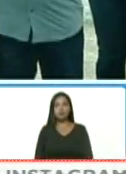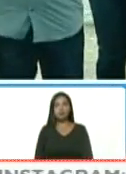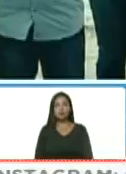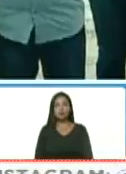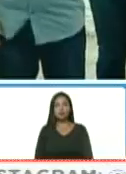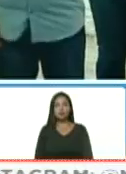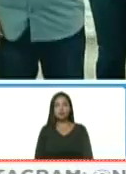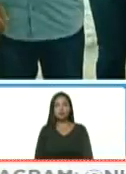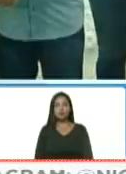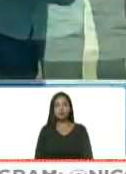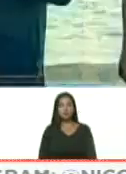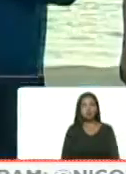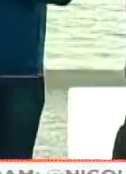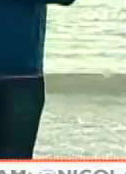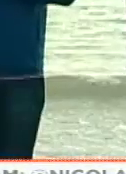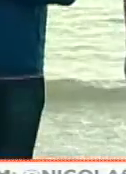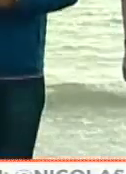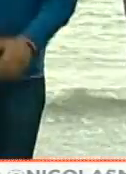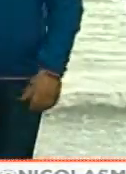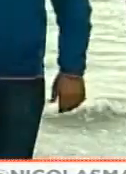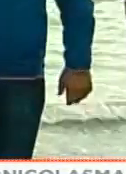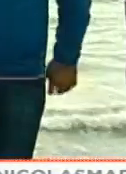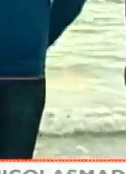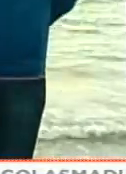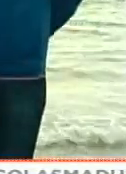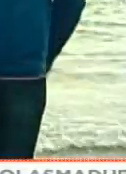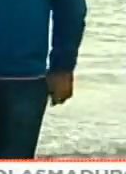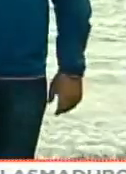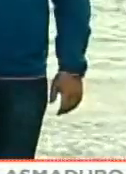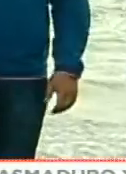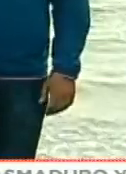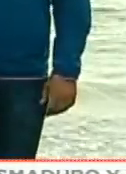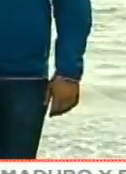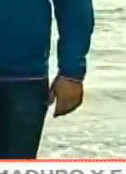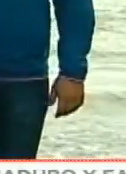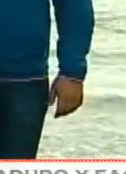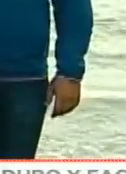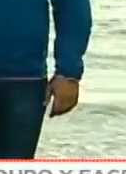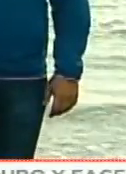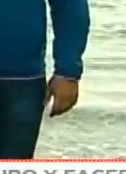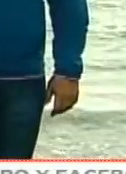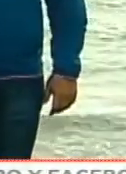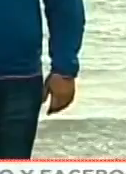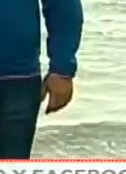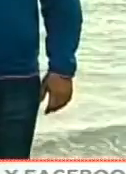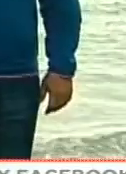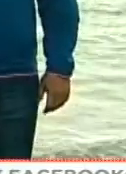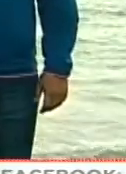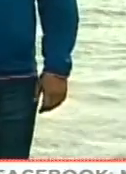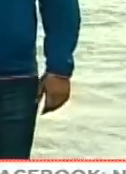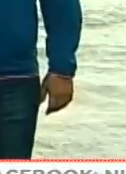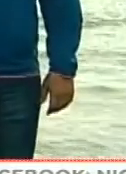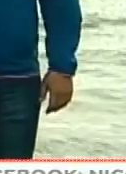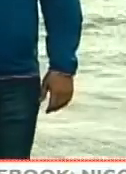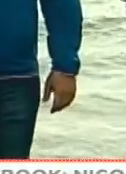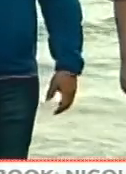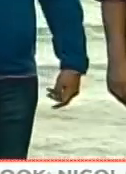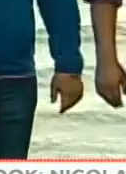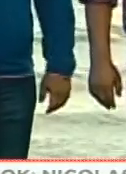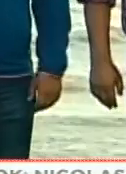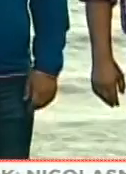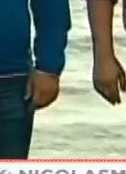Bueno, presidente, felices. Y nosotros estamos también orgullosos de tener un líder honesto,